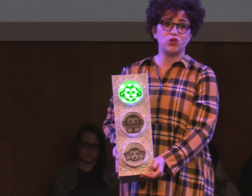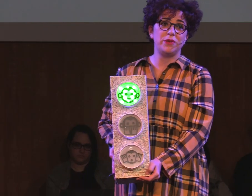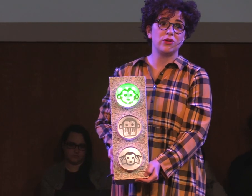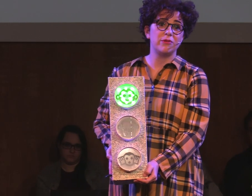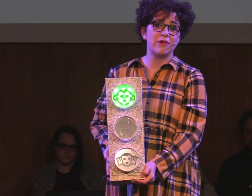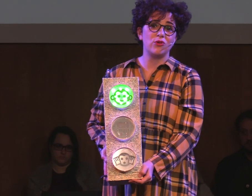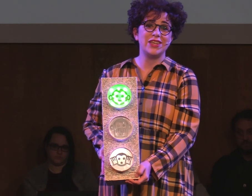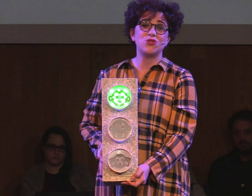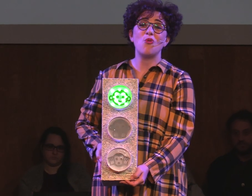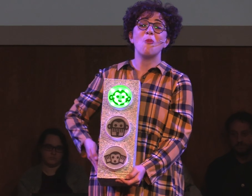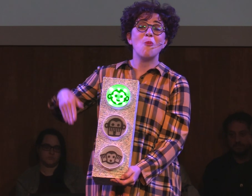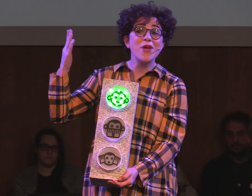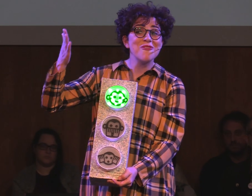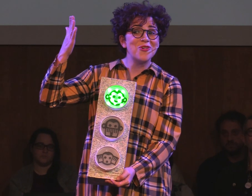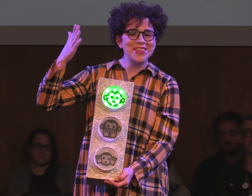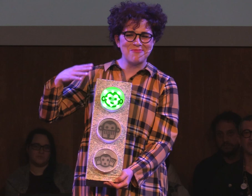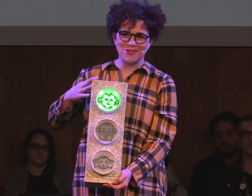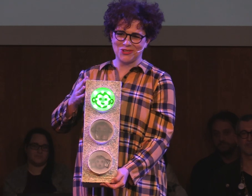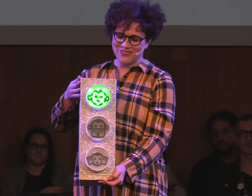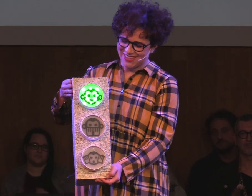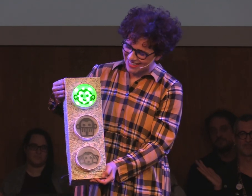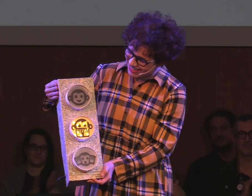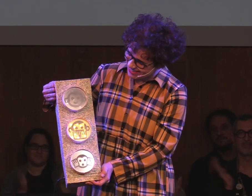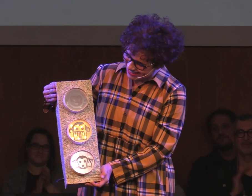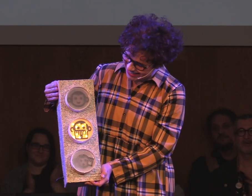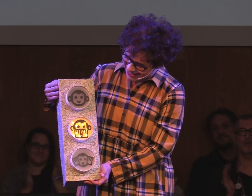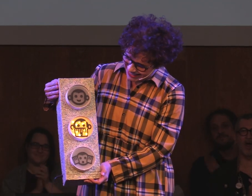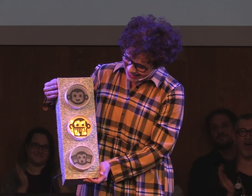probarlo, os pido que por favor deis un muy fuerte aplauso.